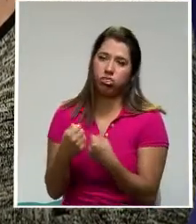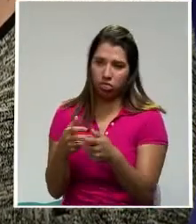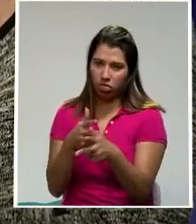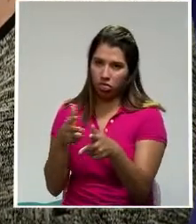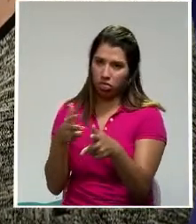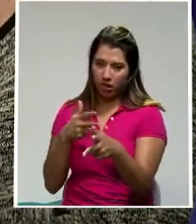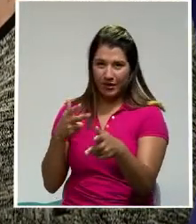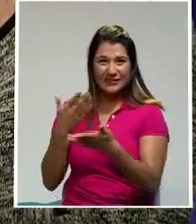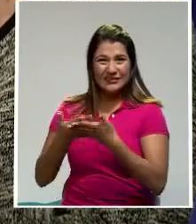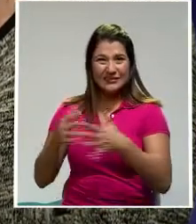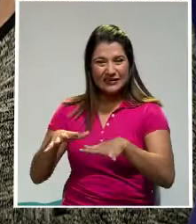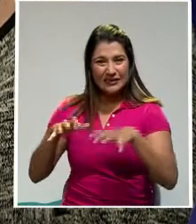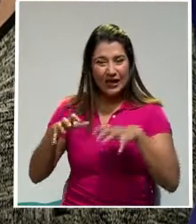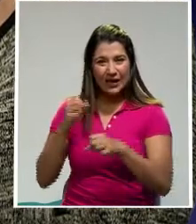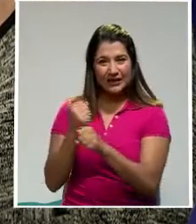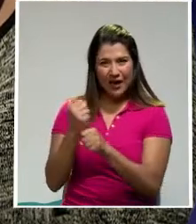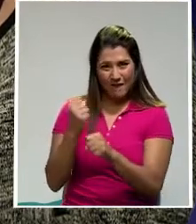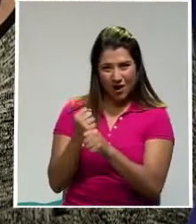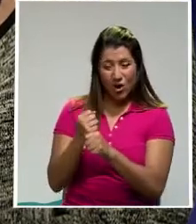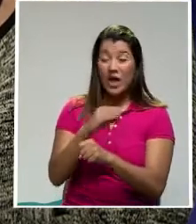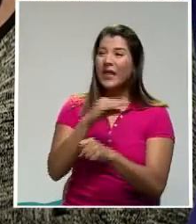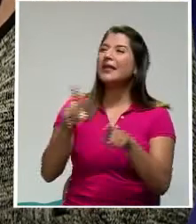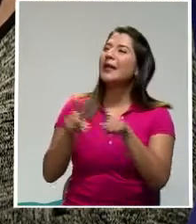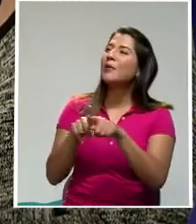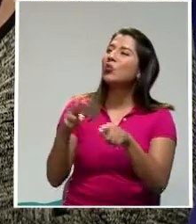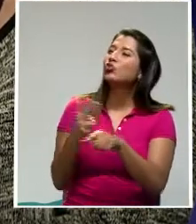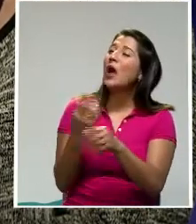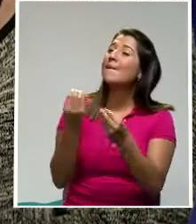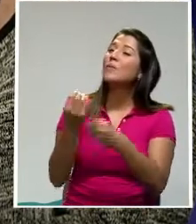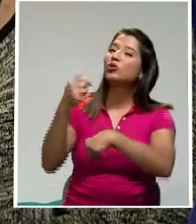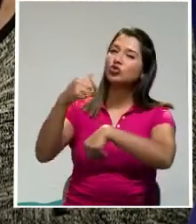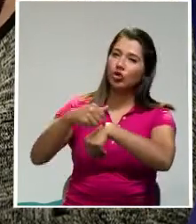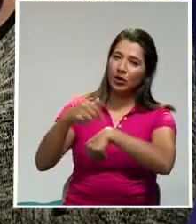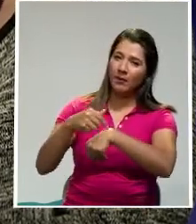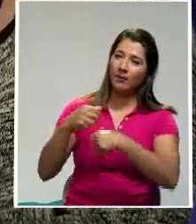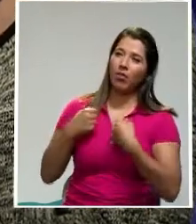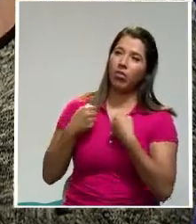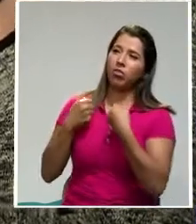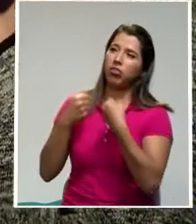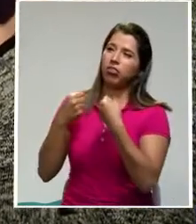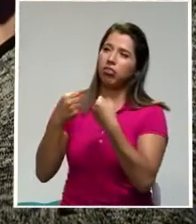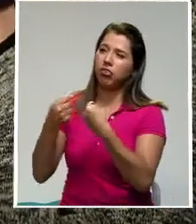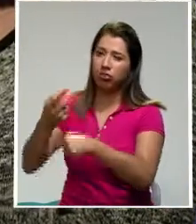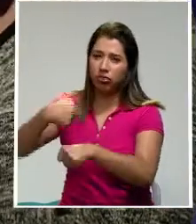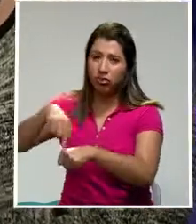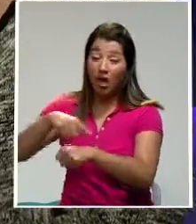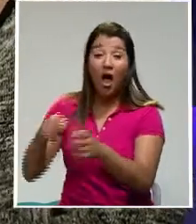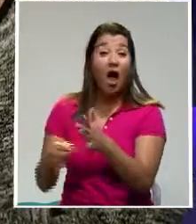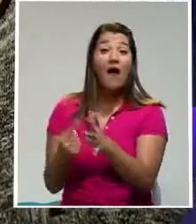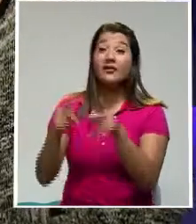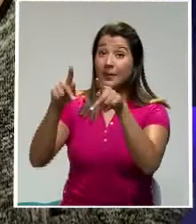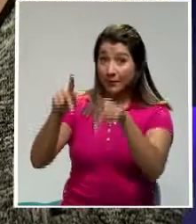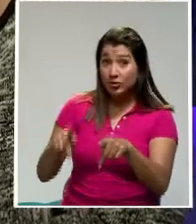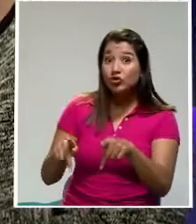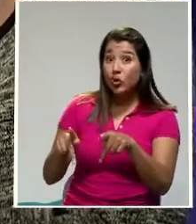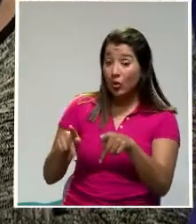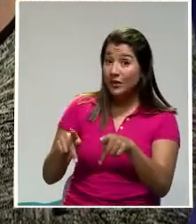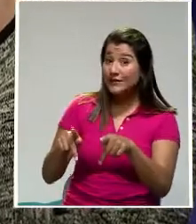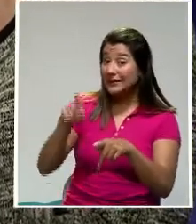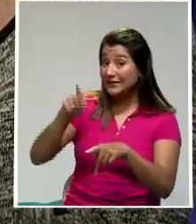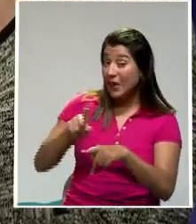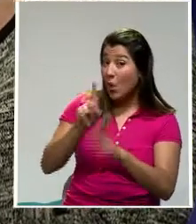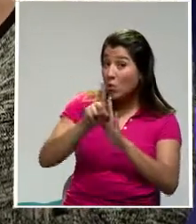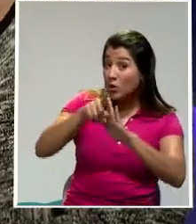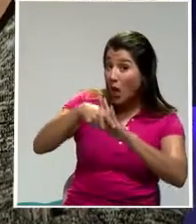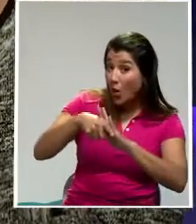además que invertía mucho tiempo viajando. Y algunas personas por la mañana tenían un trayecto de 1 hora, pero